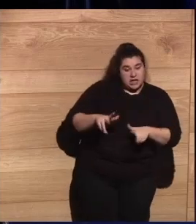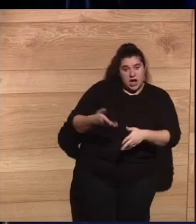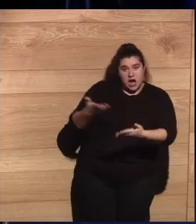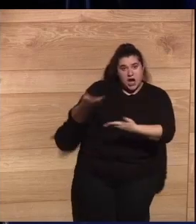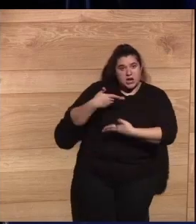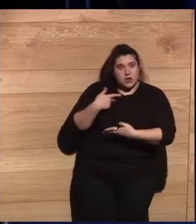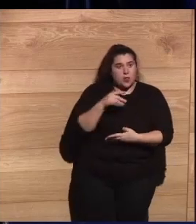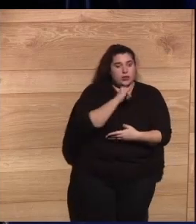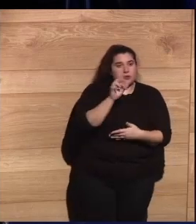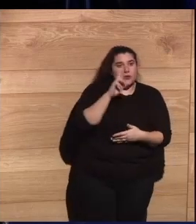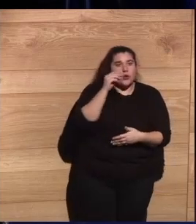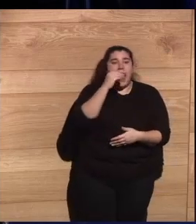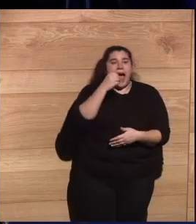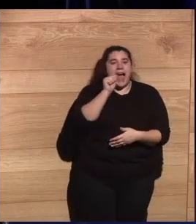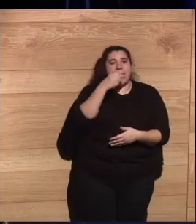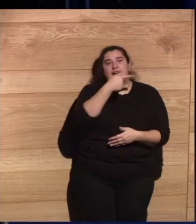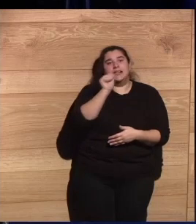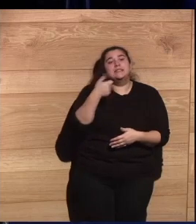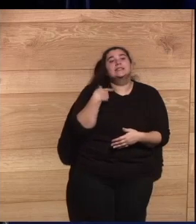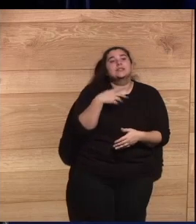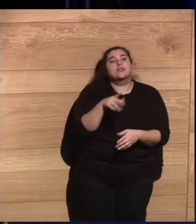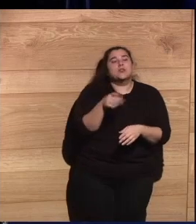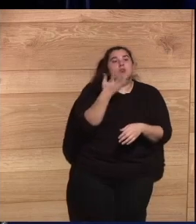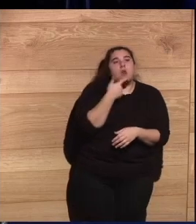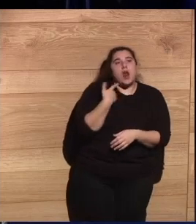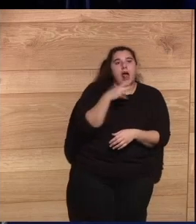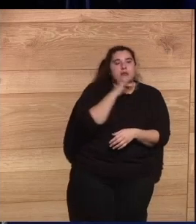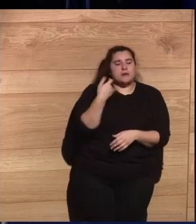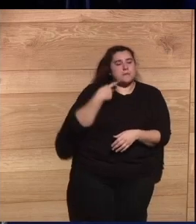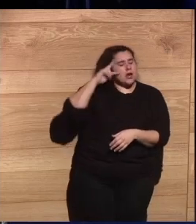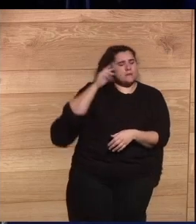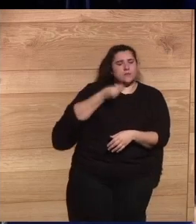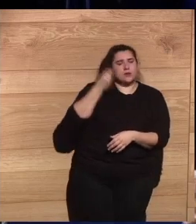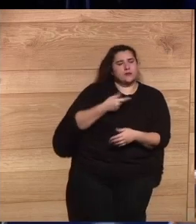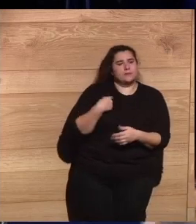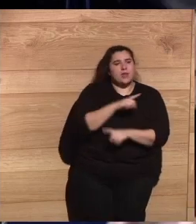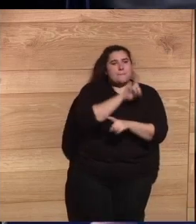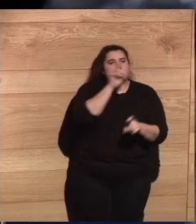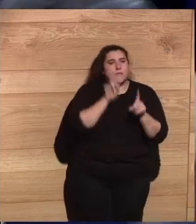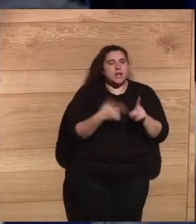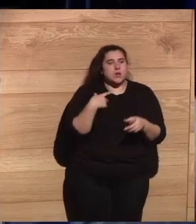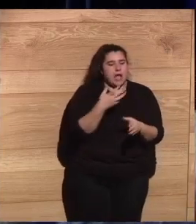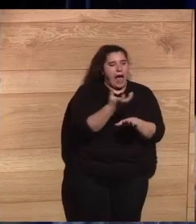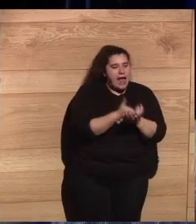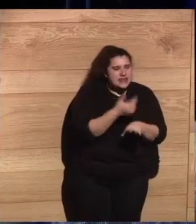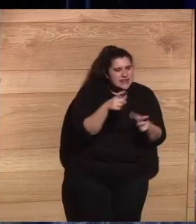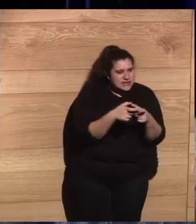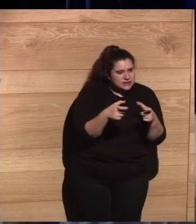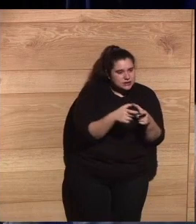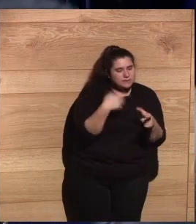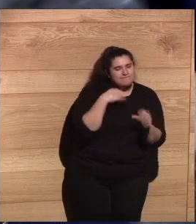el pintor Zuloaga de color azul. Es muy bonita la experiencia, vale la pena. Tengo una pregunta del disco, muy